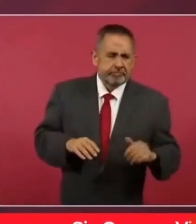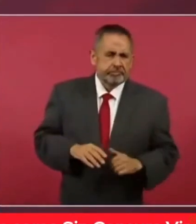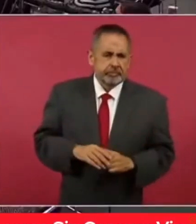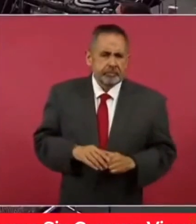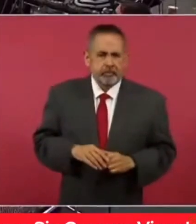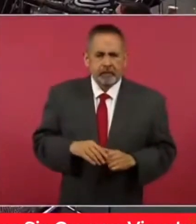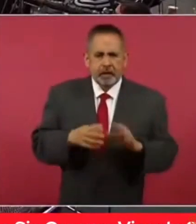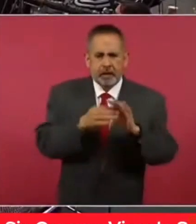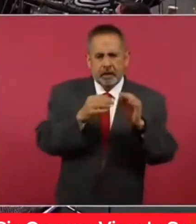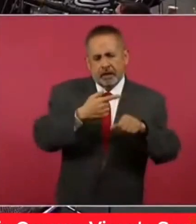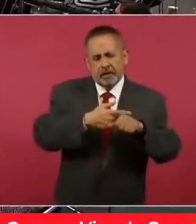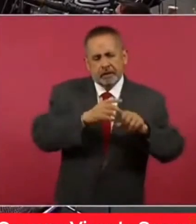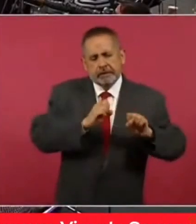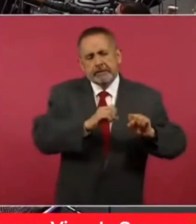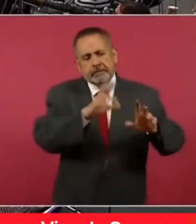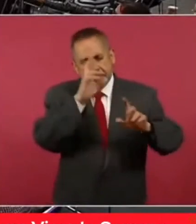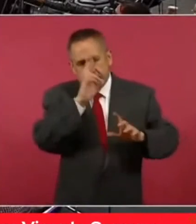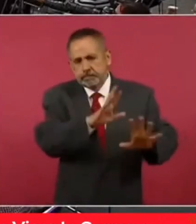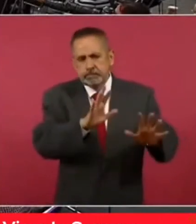ha padecido bastante, ¿no?